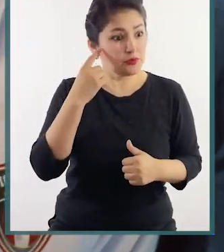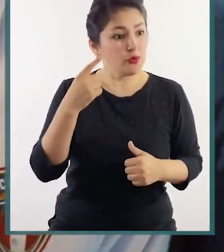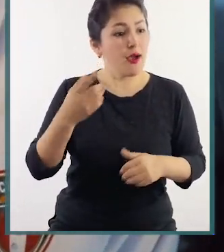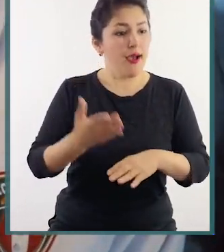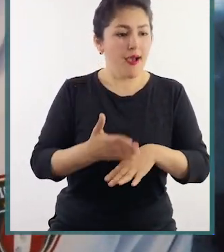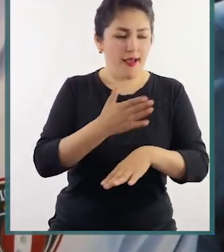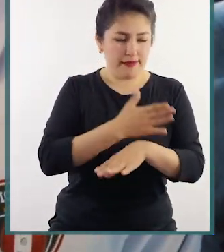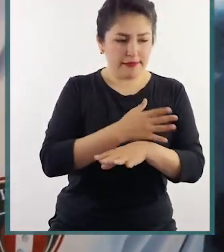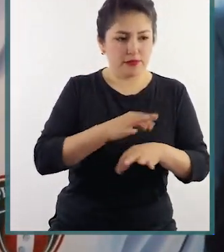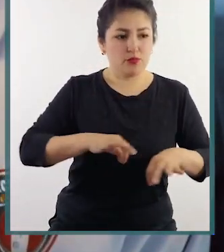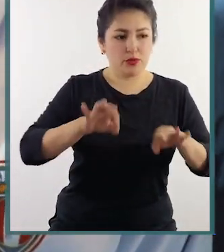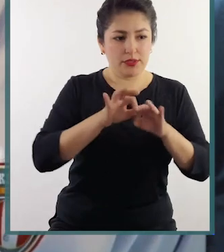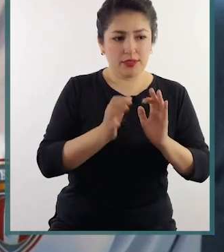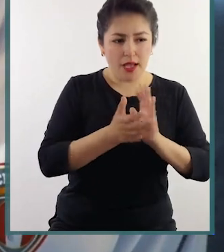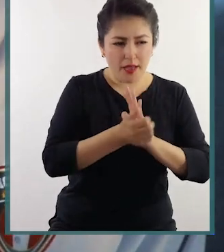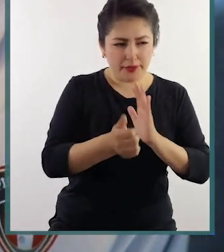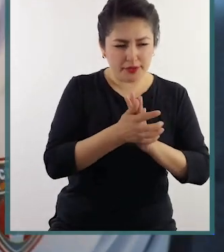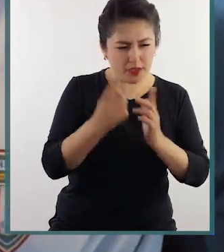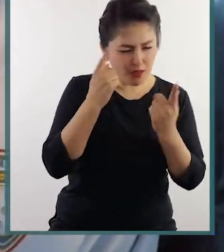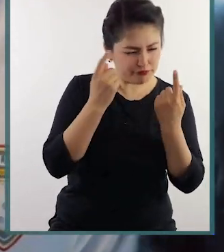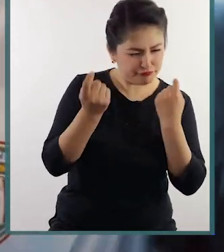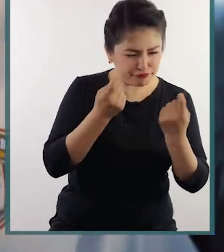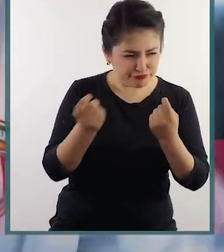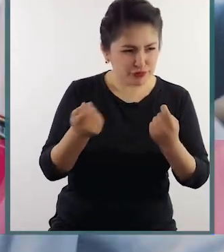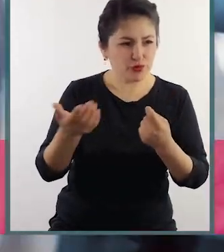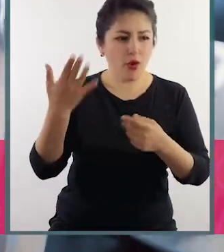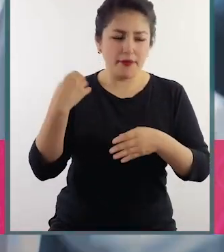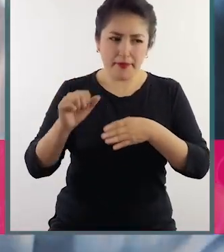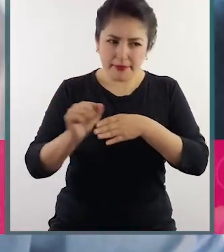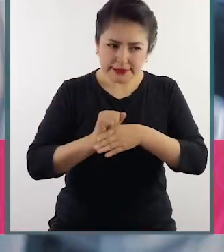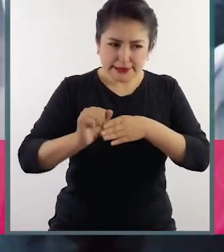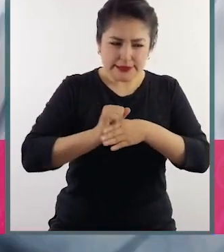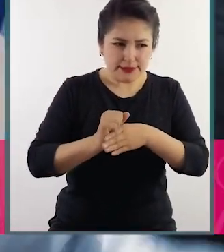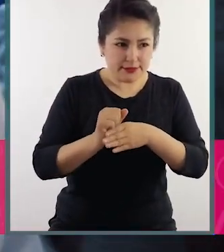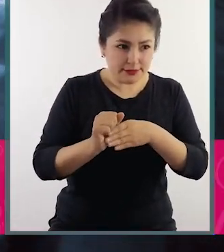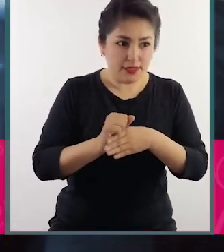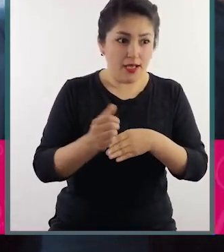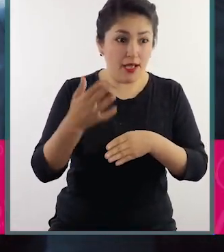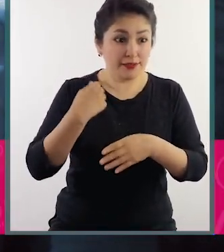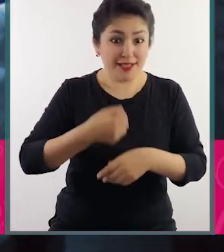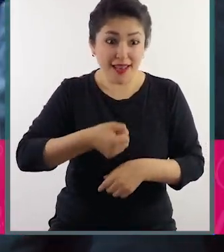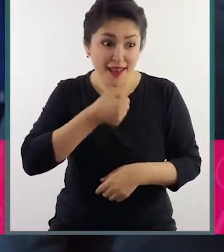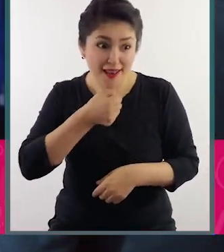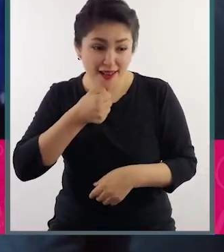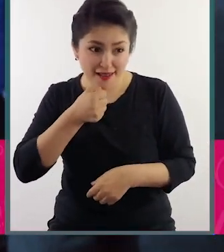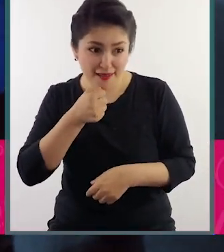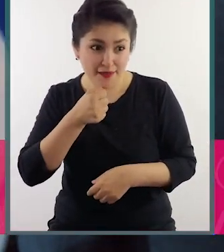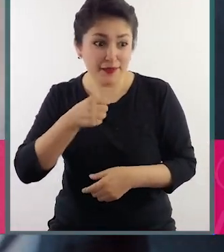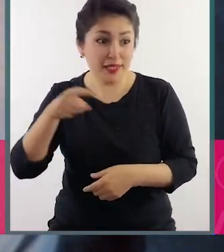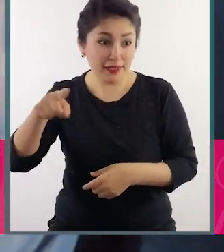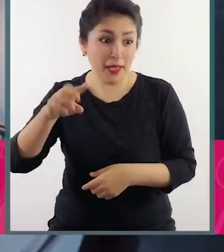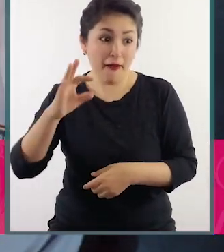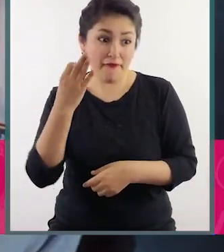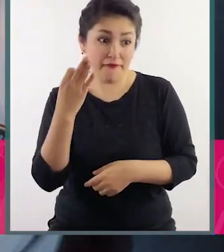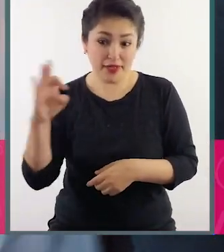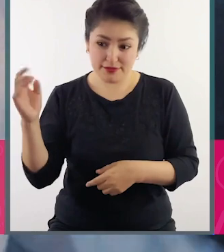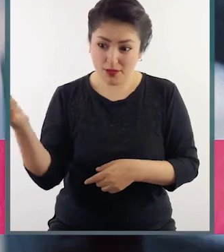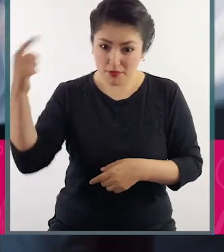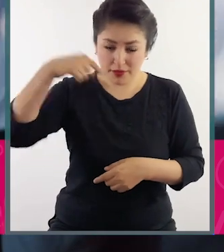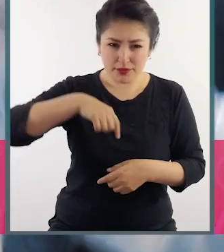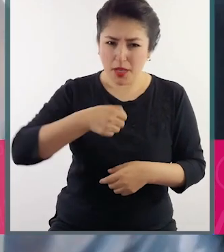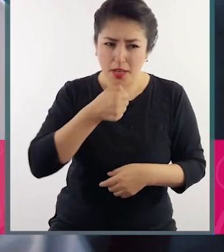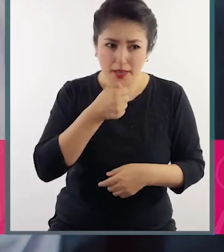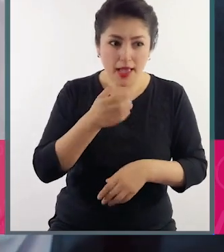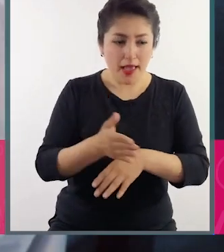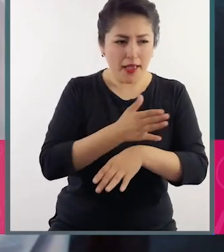pero requiere de mucho talento, de mucha maña. Y yo ya he practicado un poco el día de mi conferencia de prensa regresando de París, y la verdad con